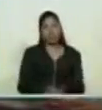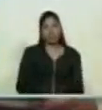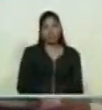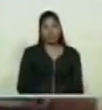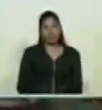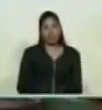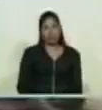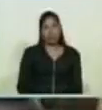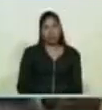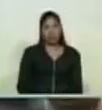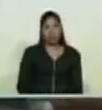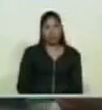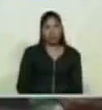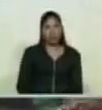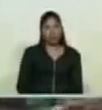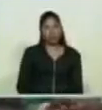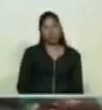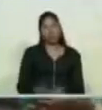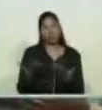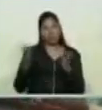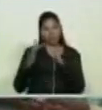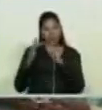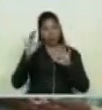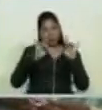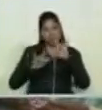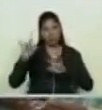Adelante, presidente, lo queremos.